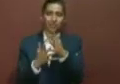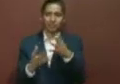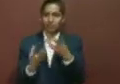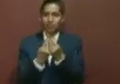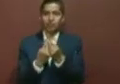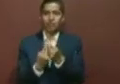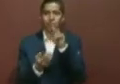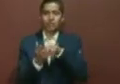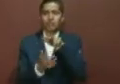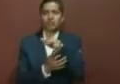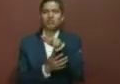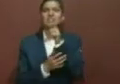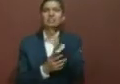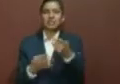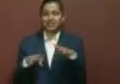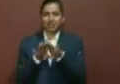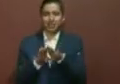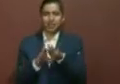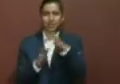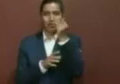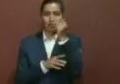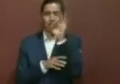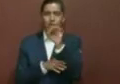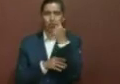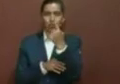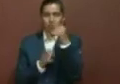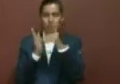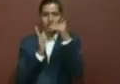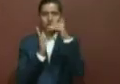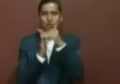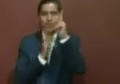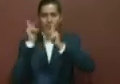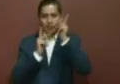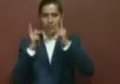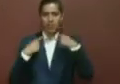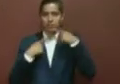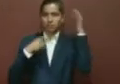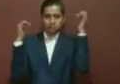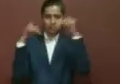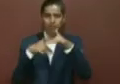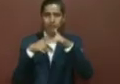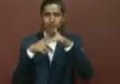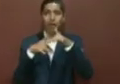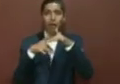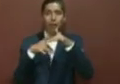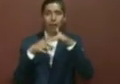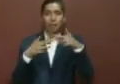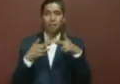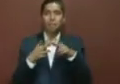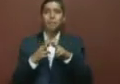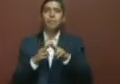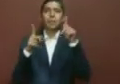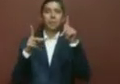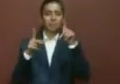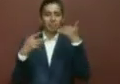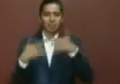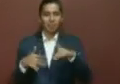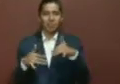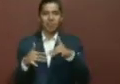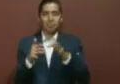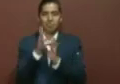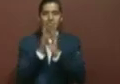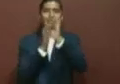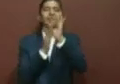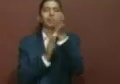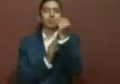en el 2018 cerramos ya con cerca de 9.1 millones de visitantes, la cifra récord 2007 es de 9.2, por